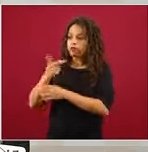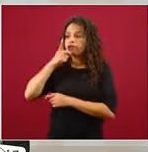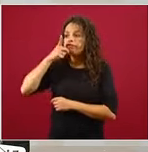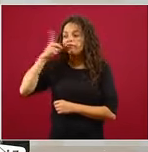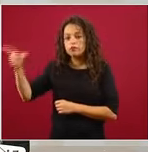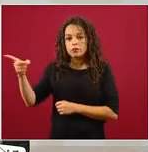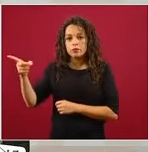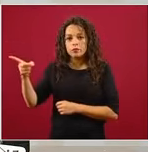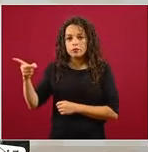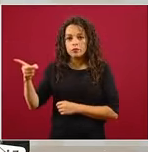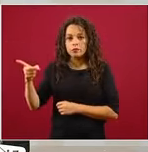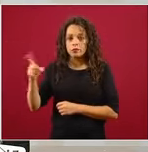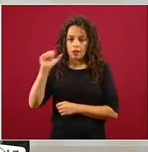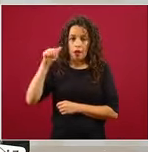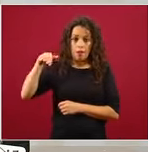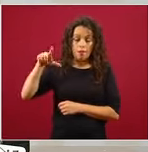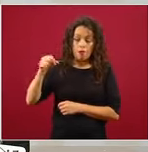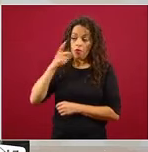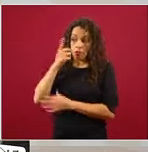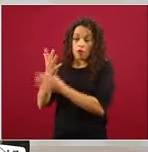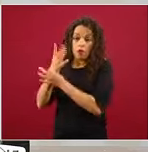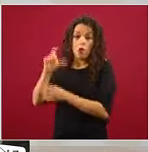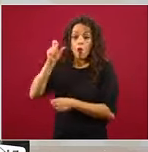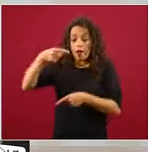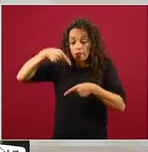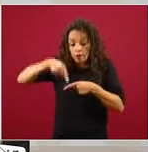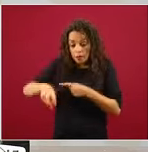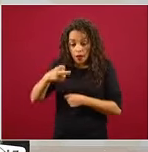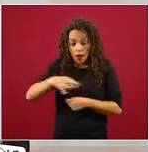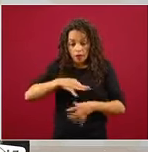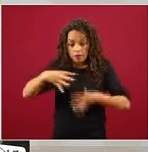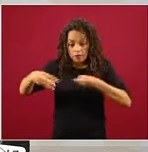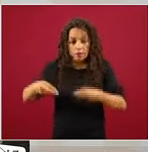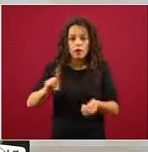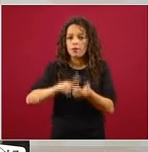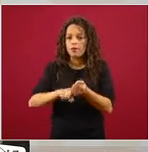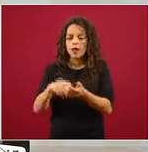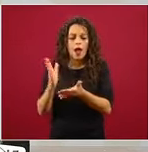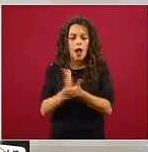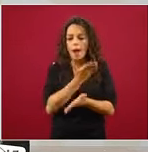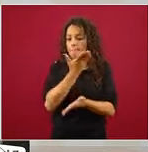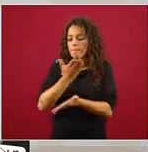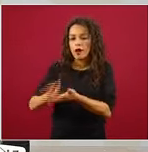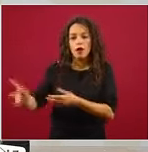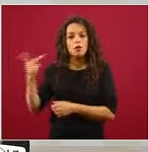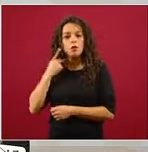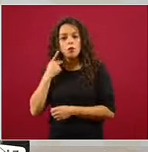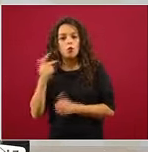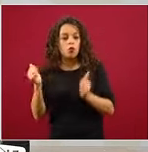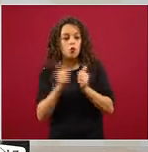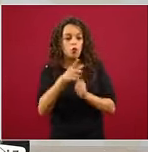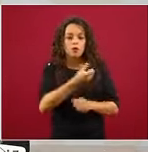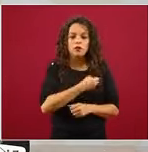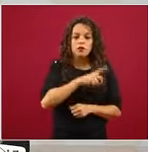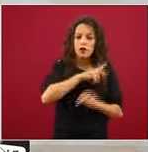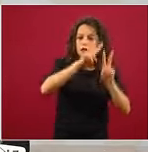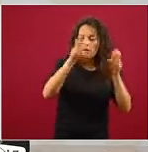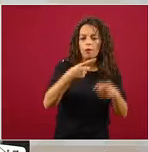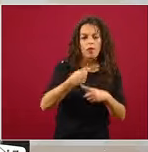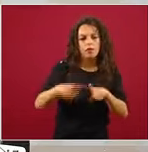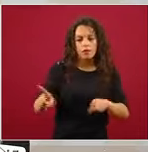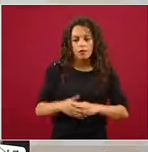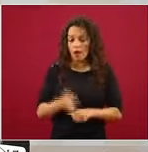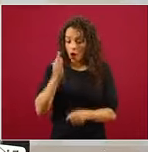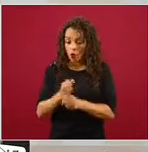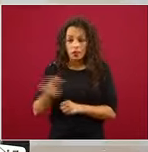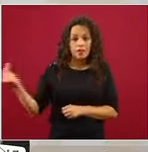seguiremos trabajando en lo técnico, realmente no tenemos ninguna otra elemento que sea más importante en este momento que atender la